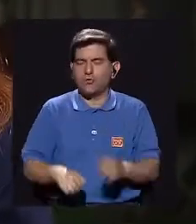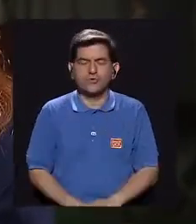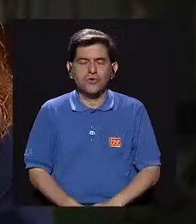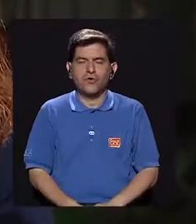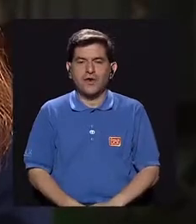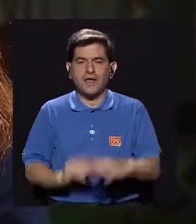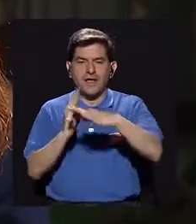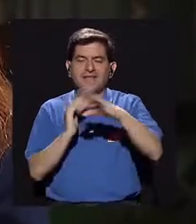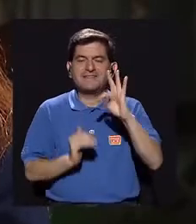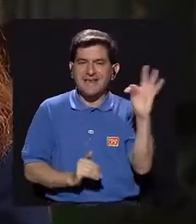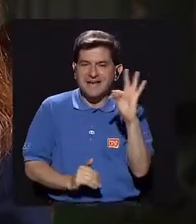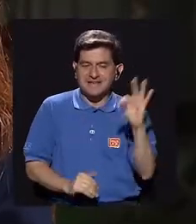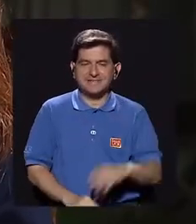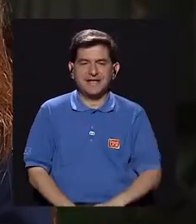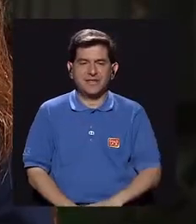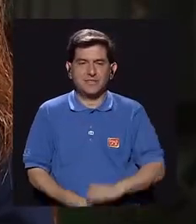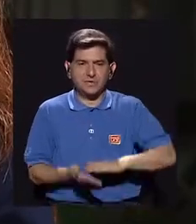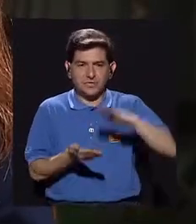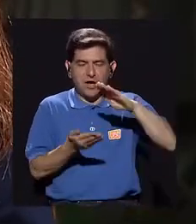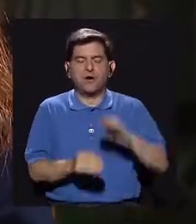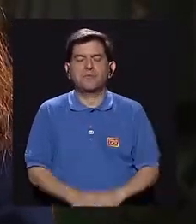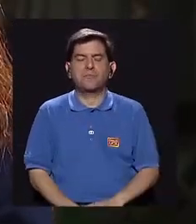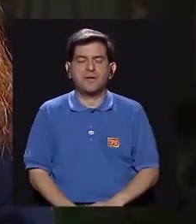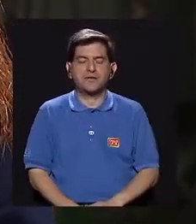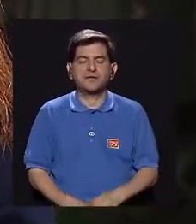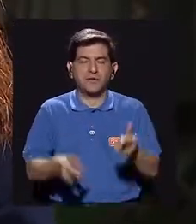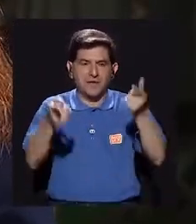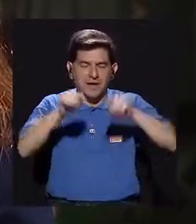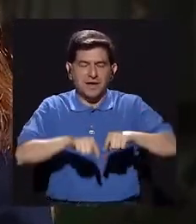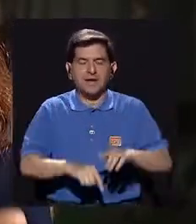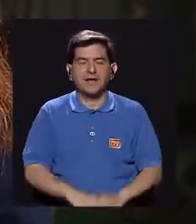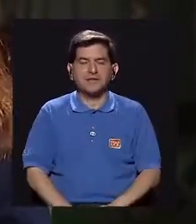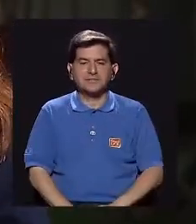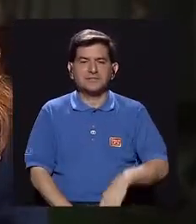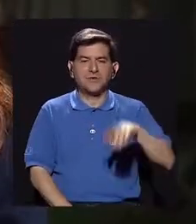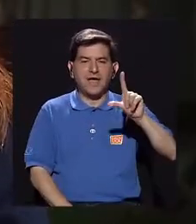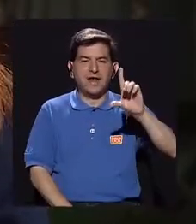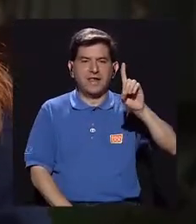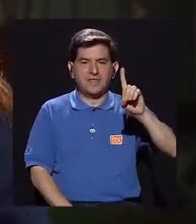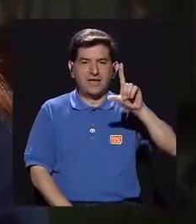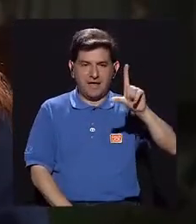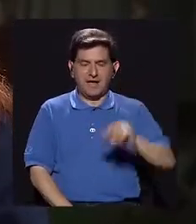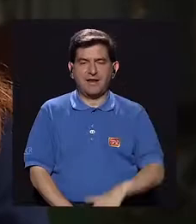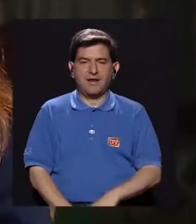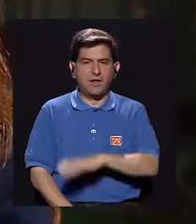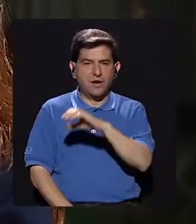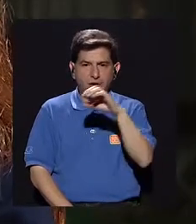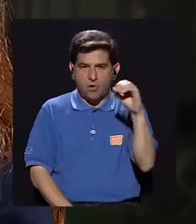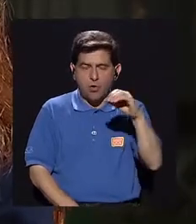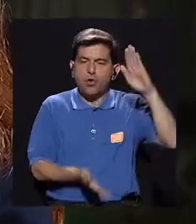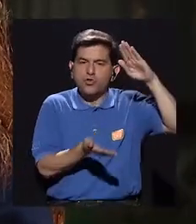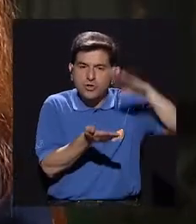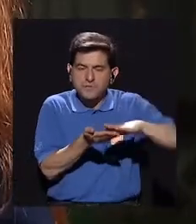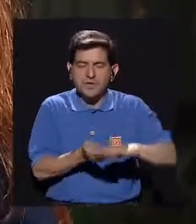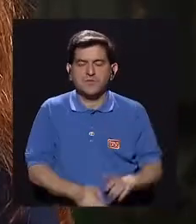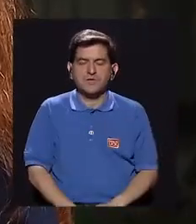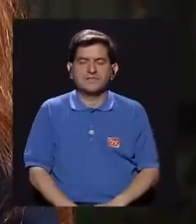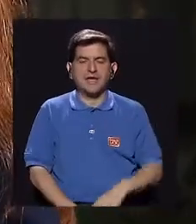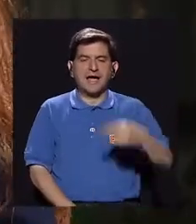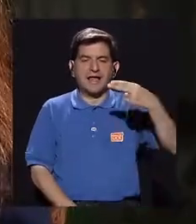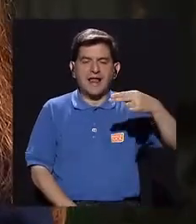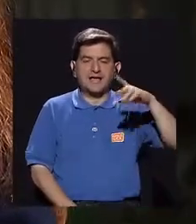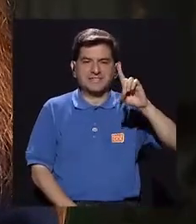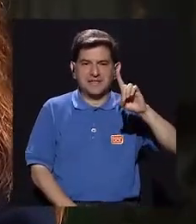digamos, aumento de los triglicéridos, aumento del colesterol que llamamos popularmente malo o el LDL, disminución